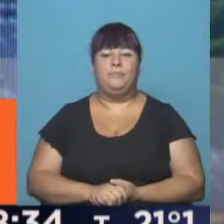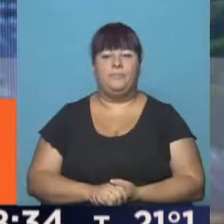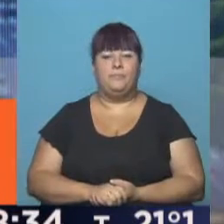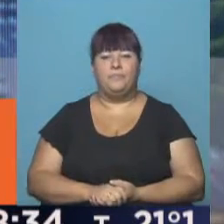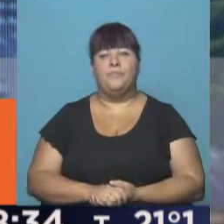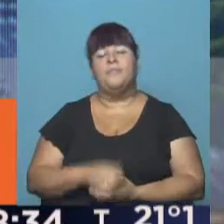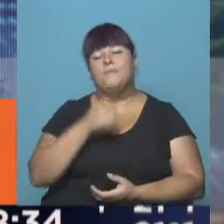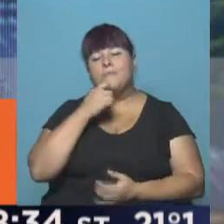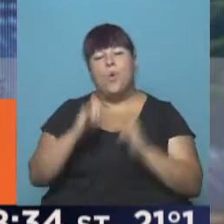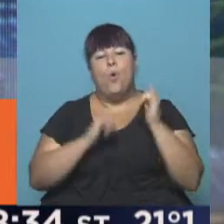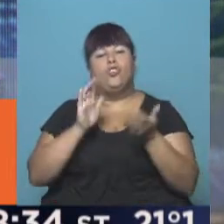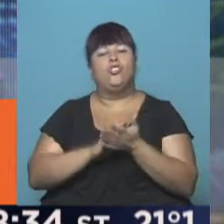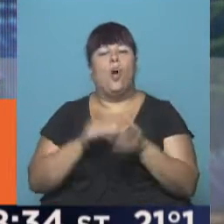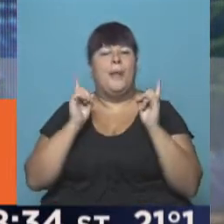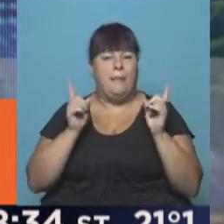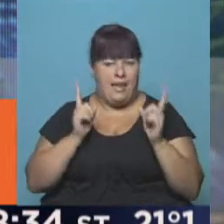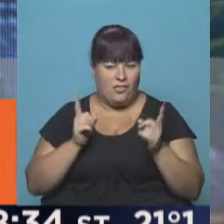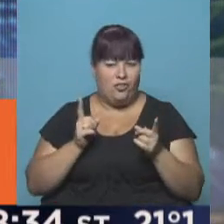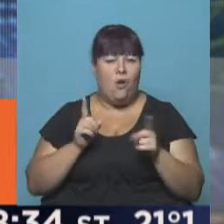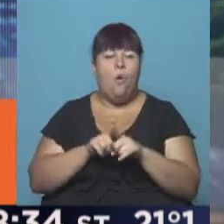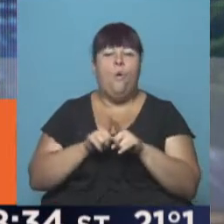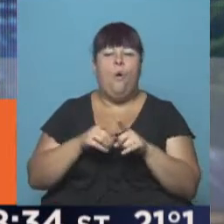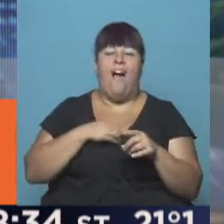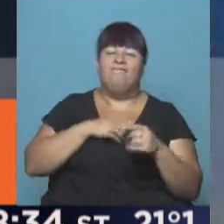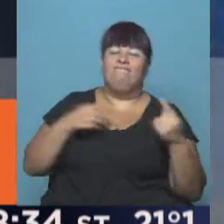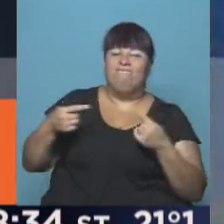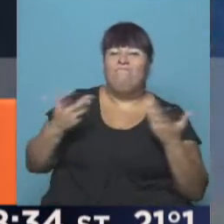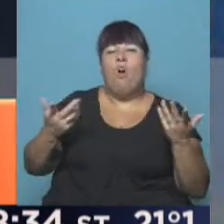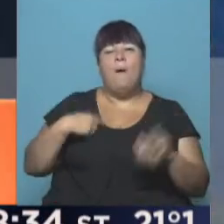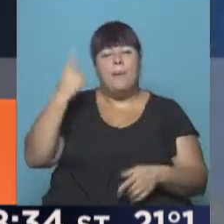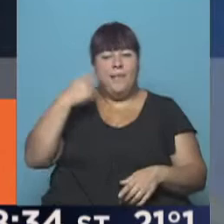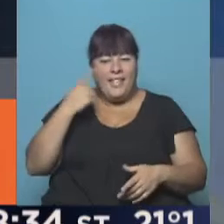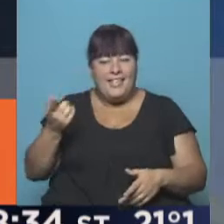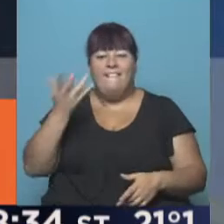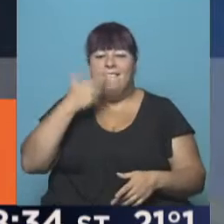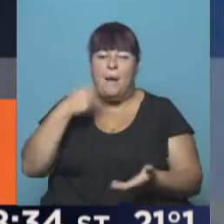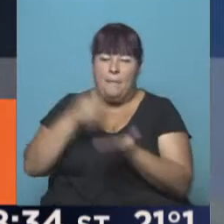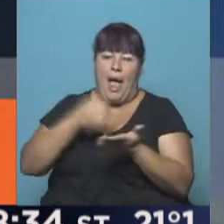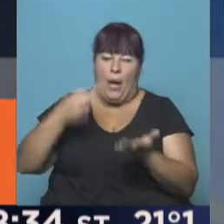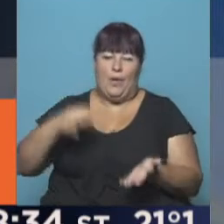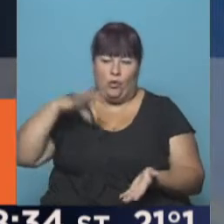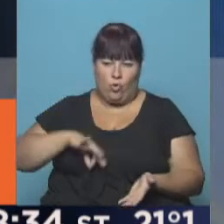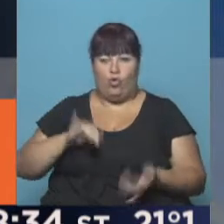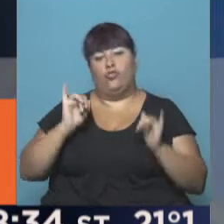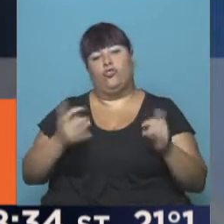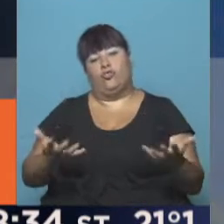cuando ahora de los docentes tiene con sentimientos encontrados porque lo que nos dice que estén en paro